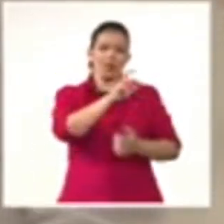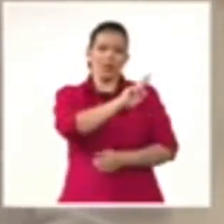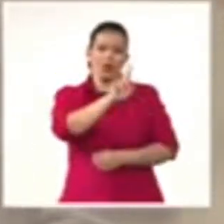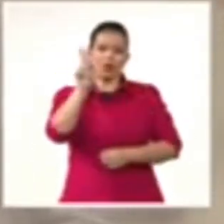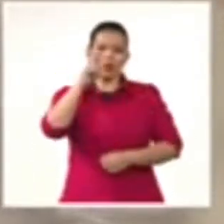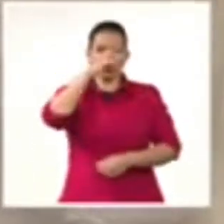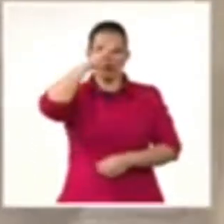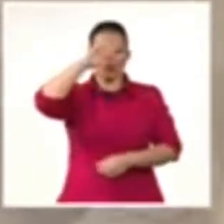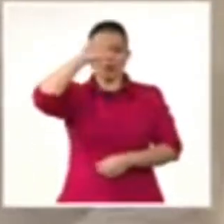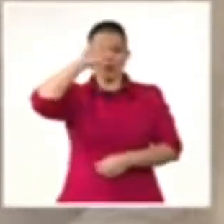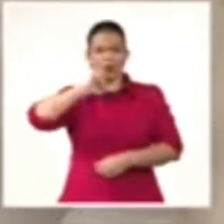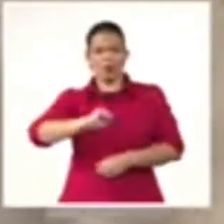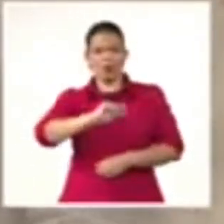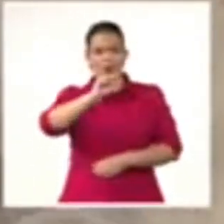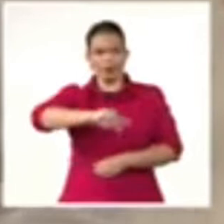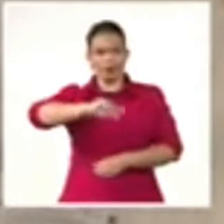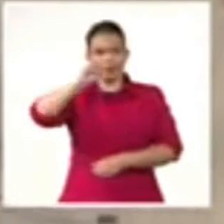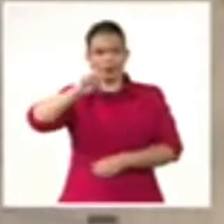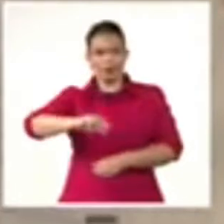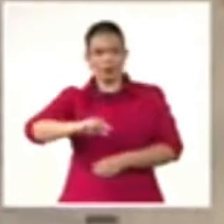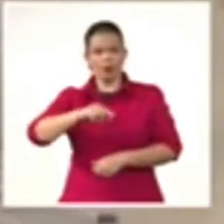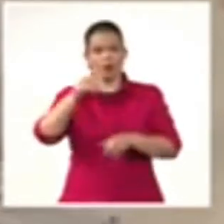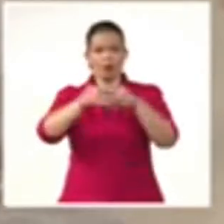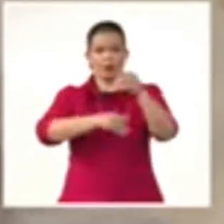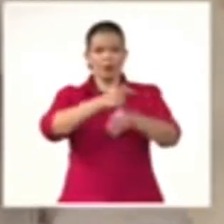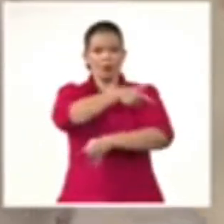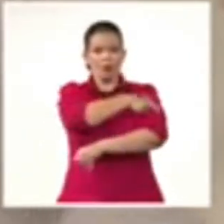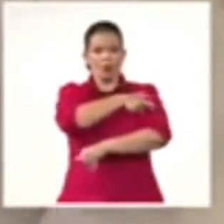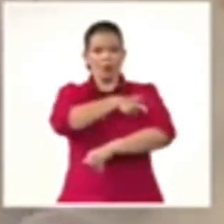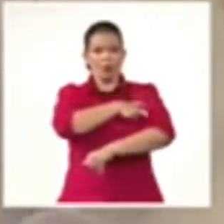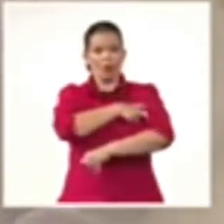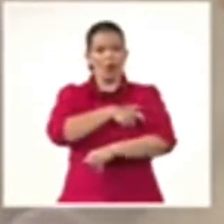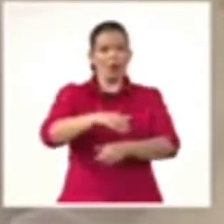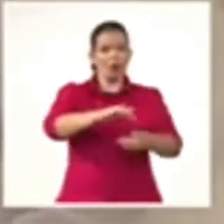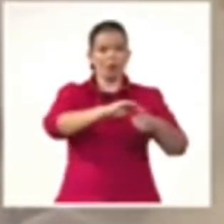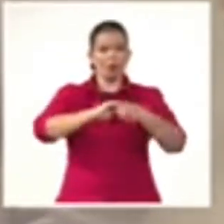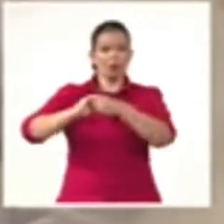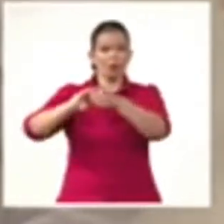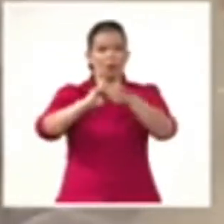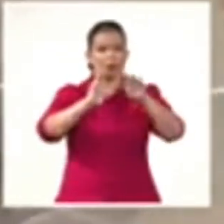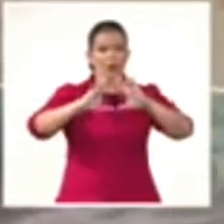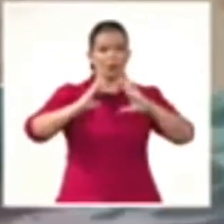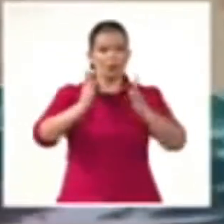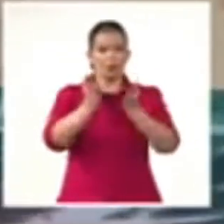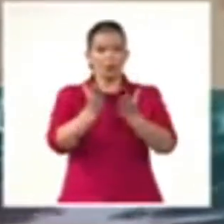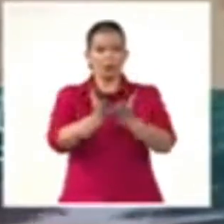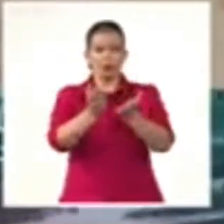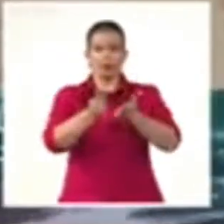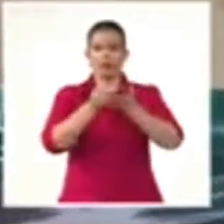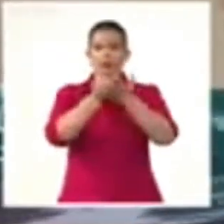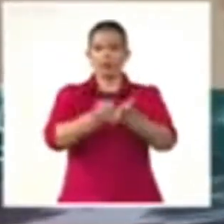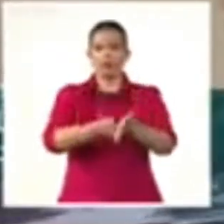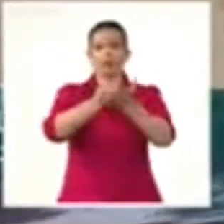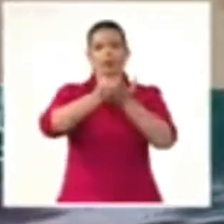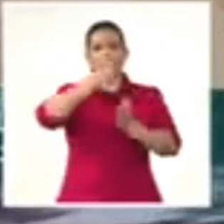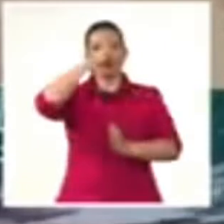presentes, amigas y amigos del Movimiento de Solidaridad con Cuba que nos